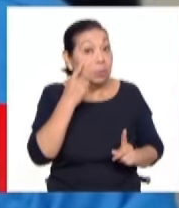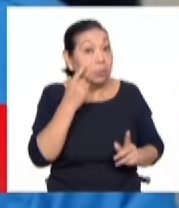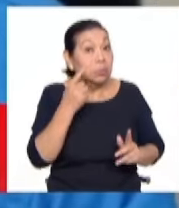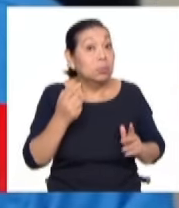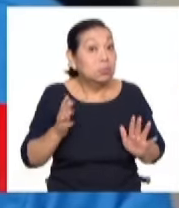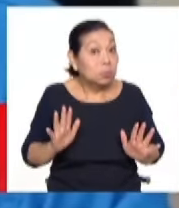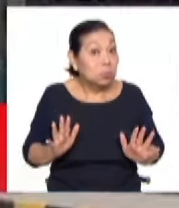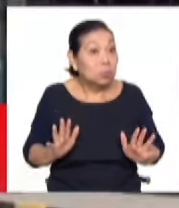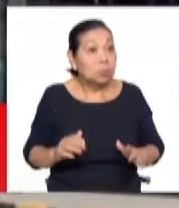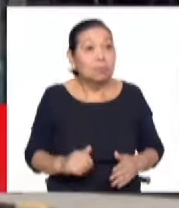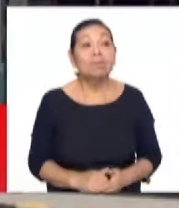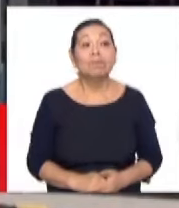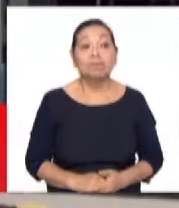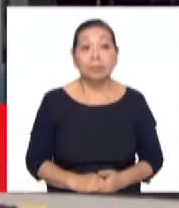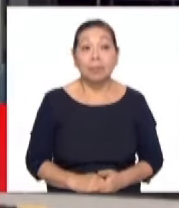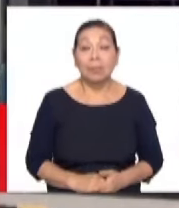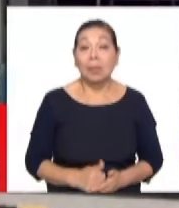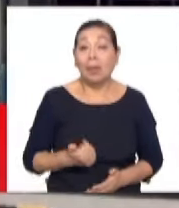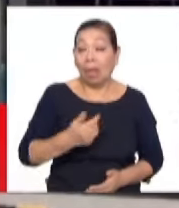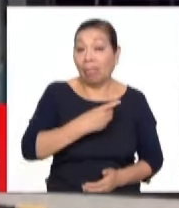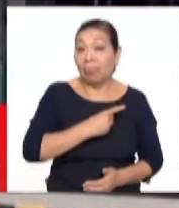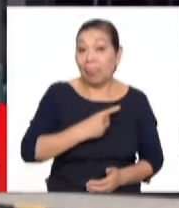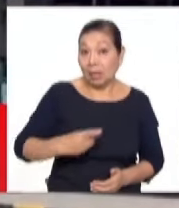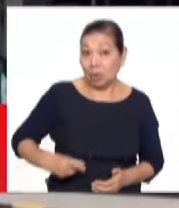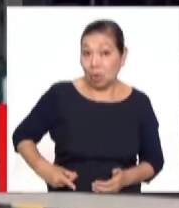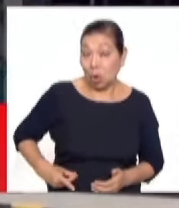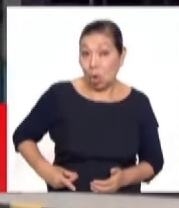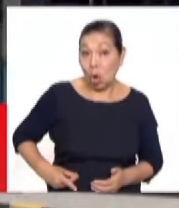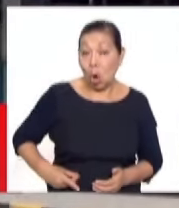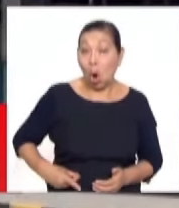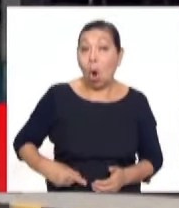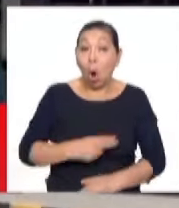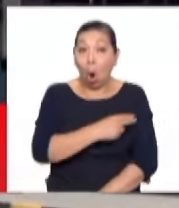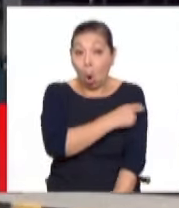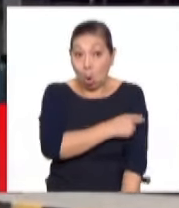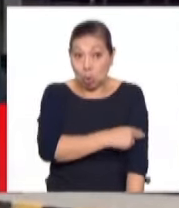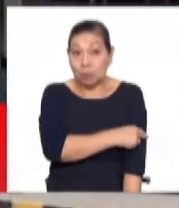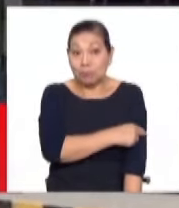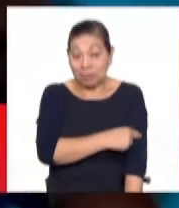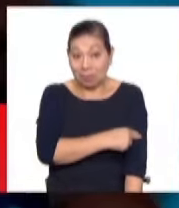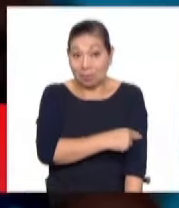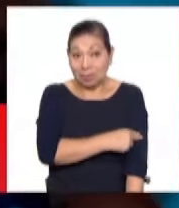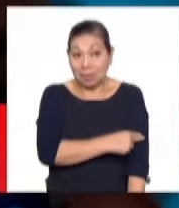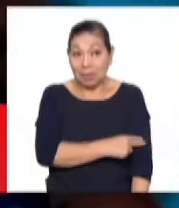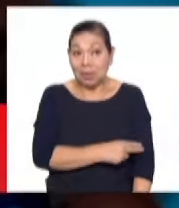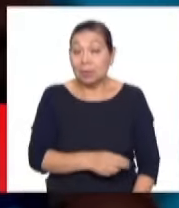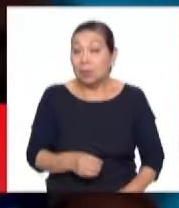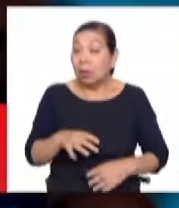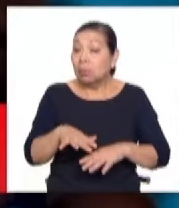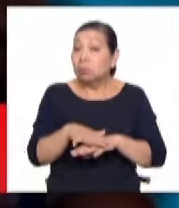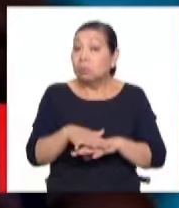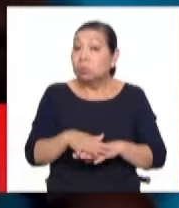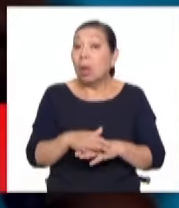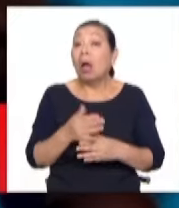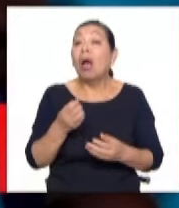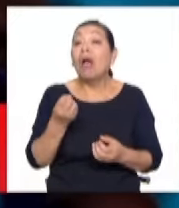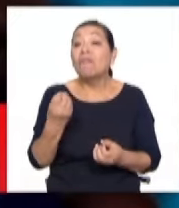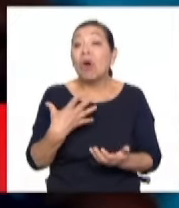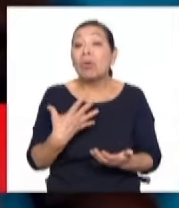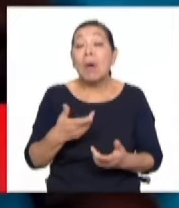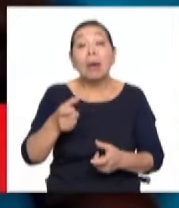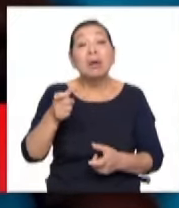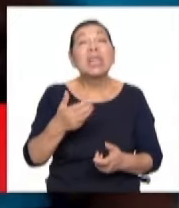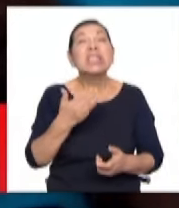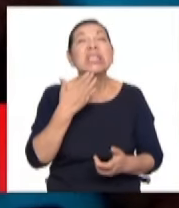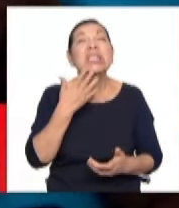intervención plena al respecto el director del hospital Julio Espinosa solicitó al área administrativa los informes del